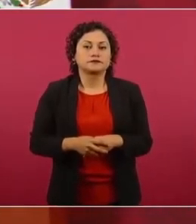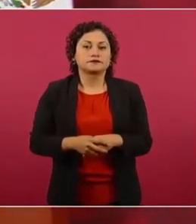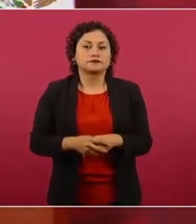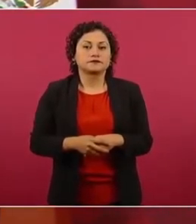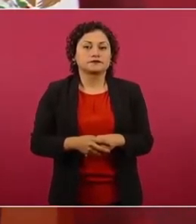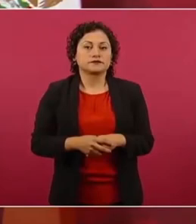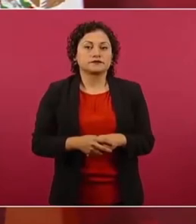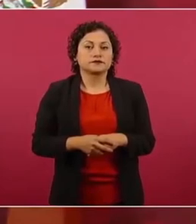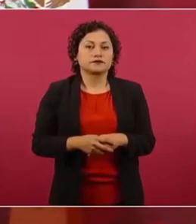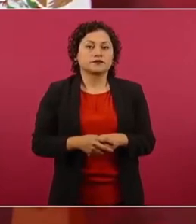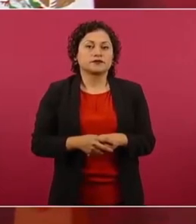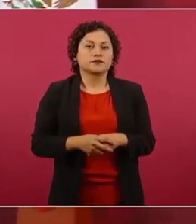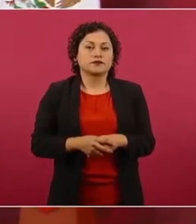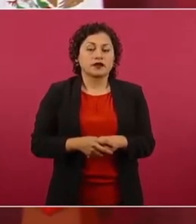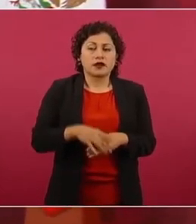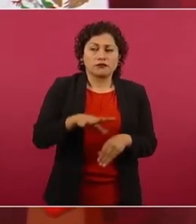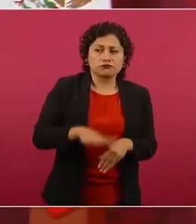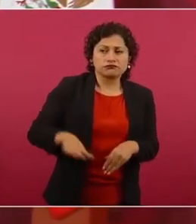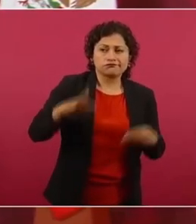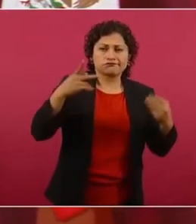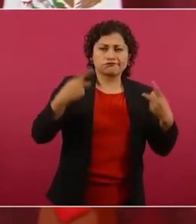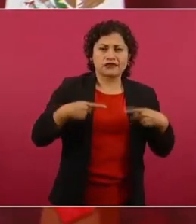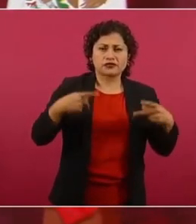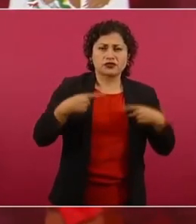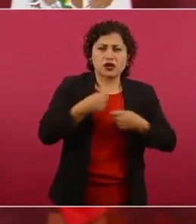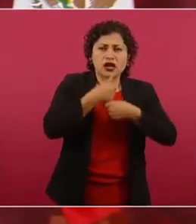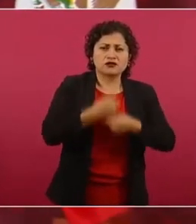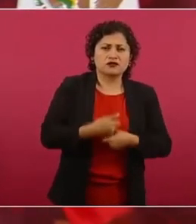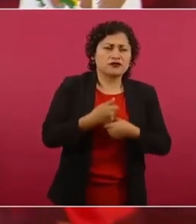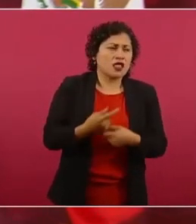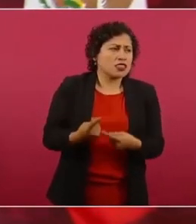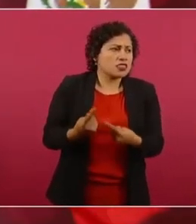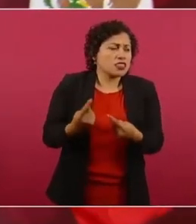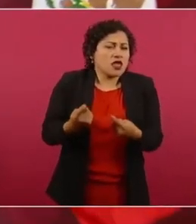la vida, el sufrimiento de las personas.